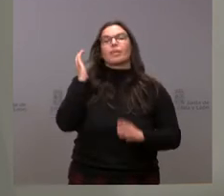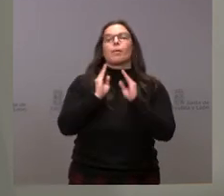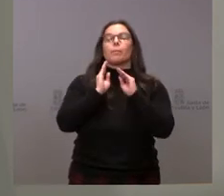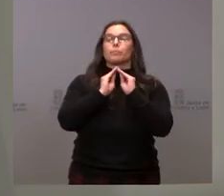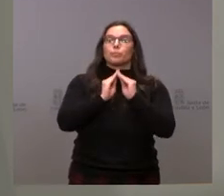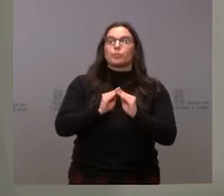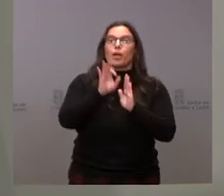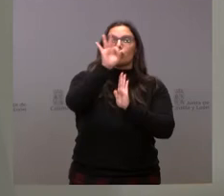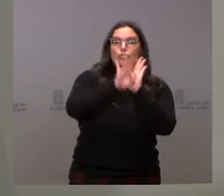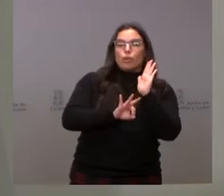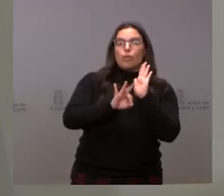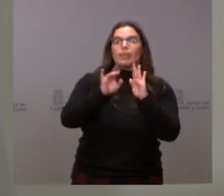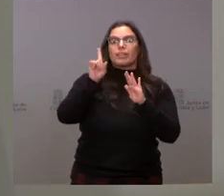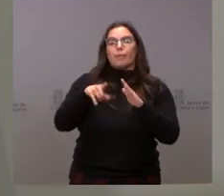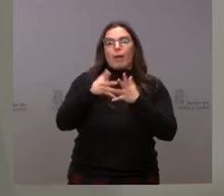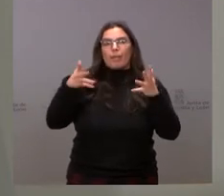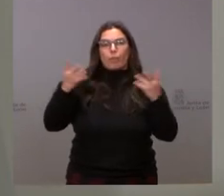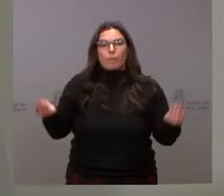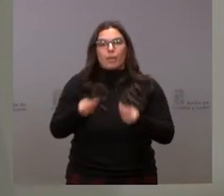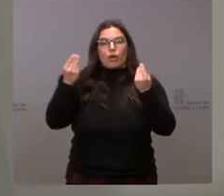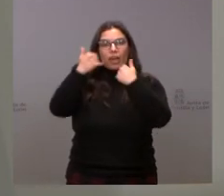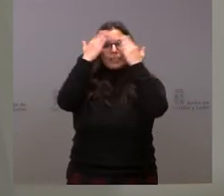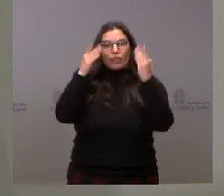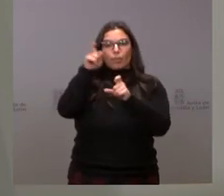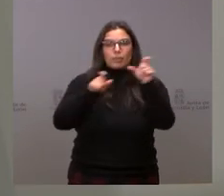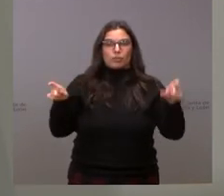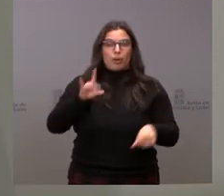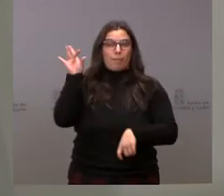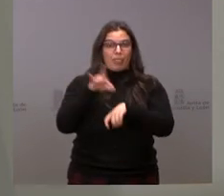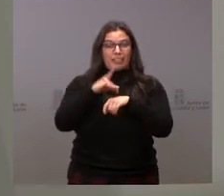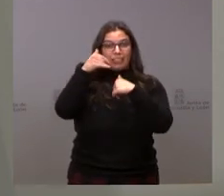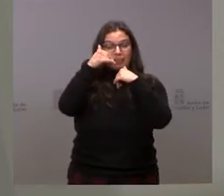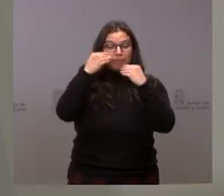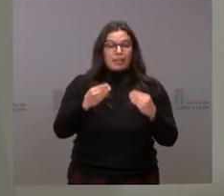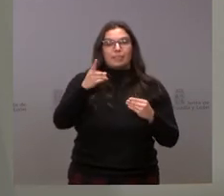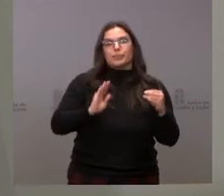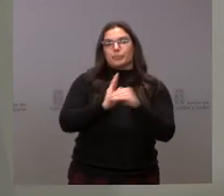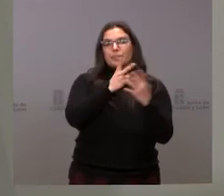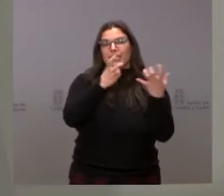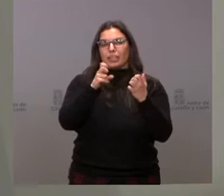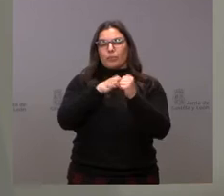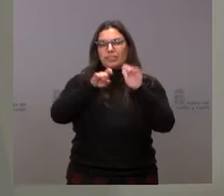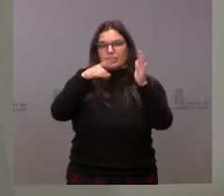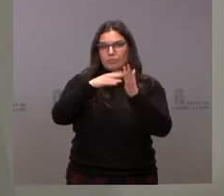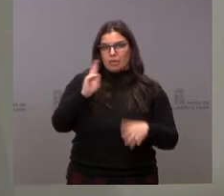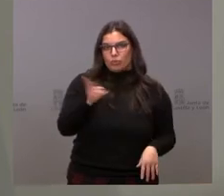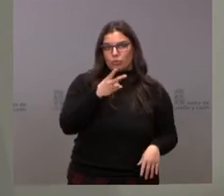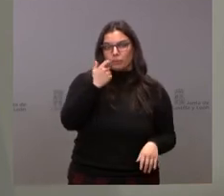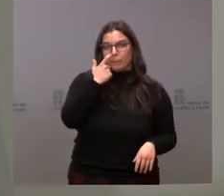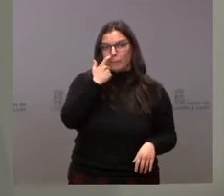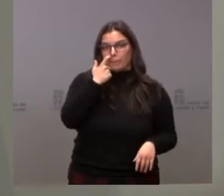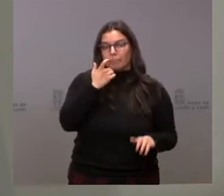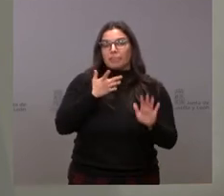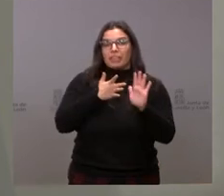ampliación de la gestión de los servicios para los pacientes una inversión de 726 mil euros se trata con ello